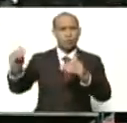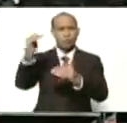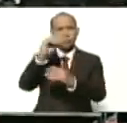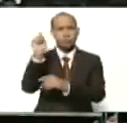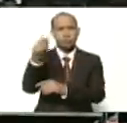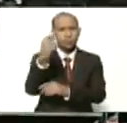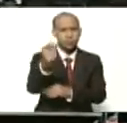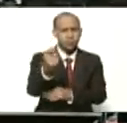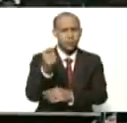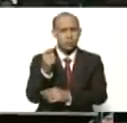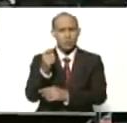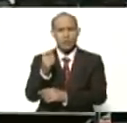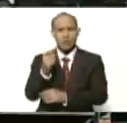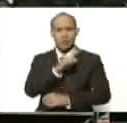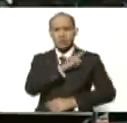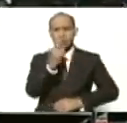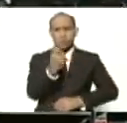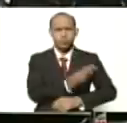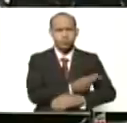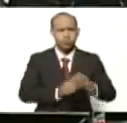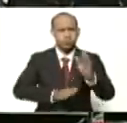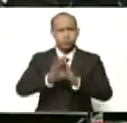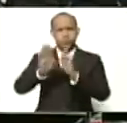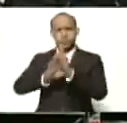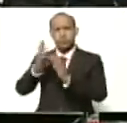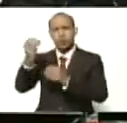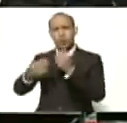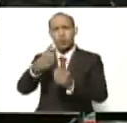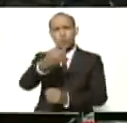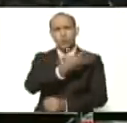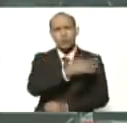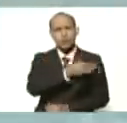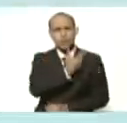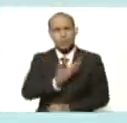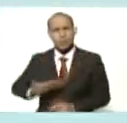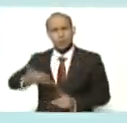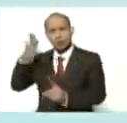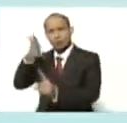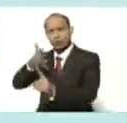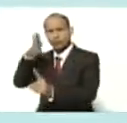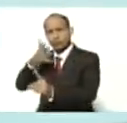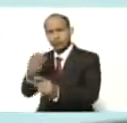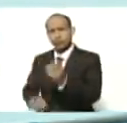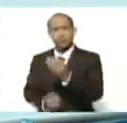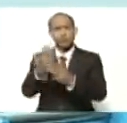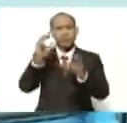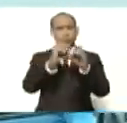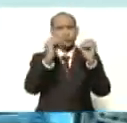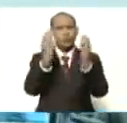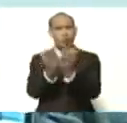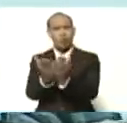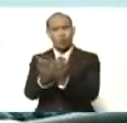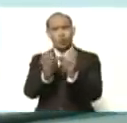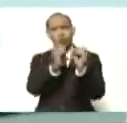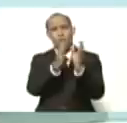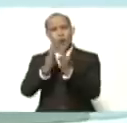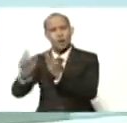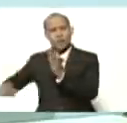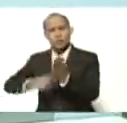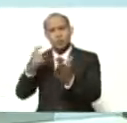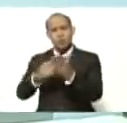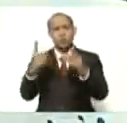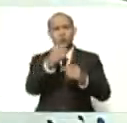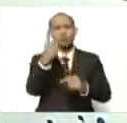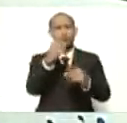ha venido fortaleciéndose así como usted lo orientó que trabajáramos y fortaleciera mos la organización es lo que hemos venido haciendo como una sola familia